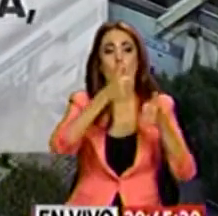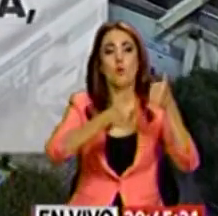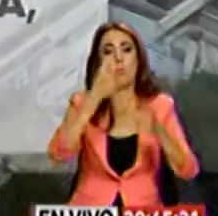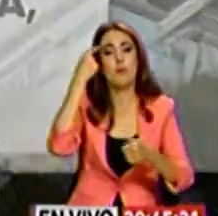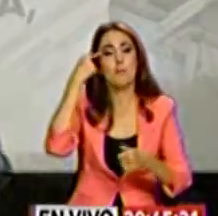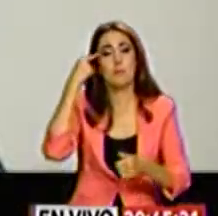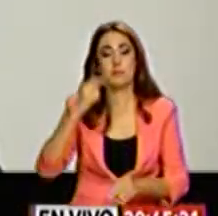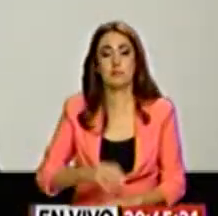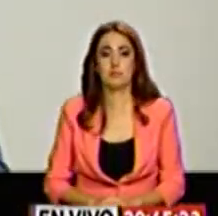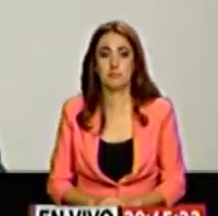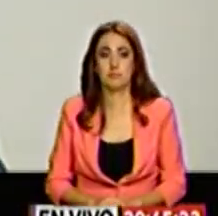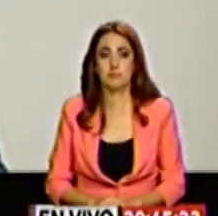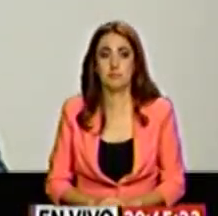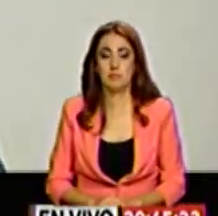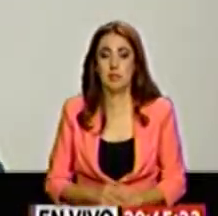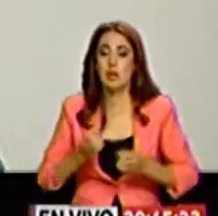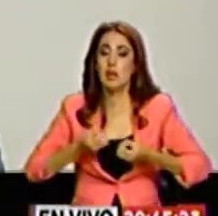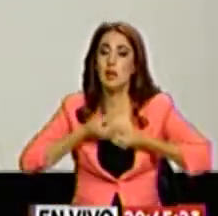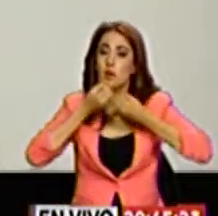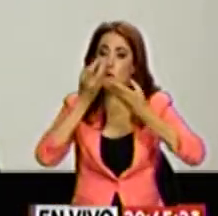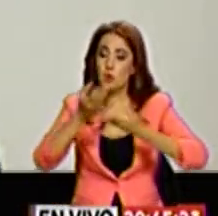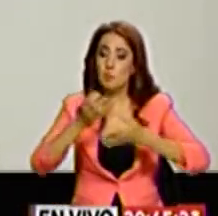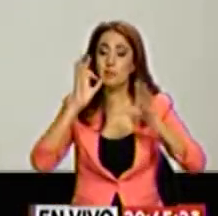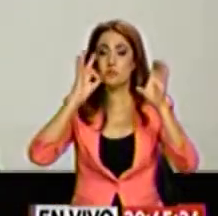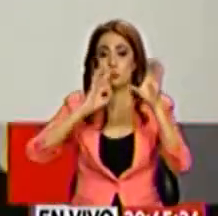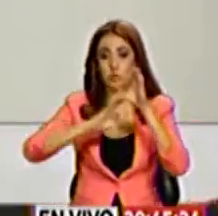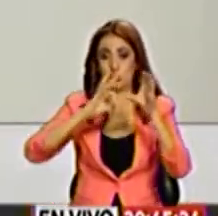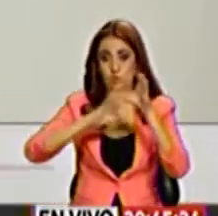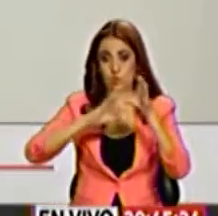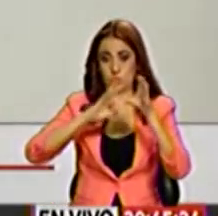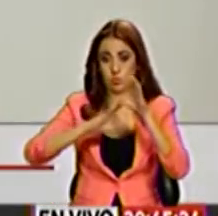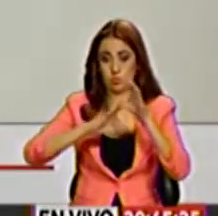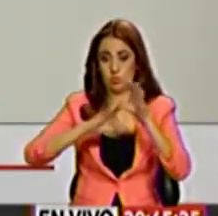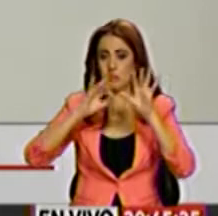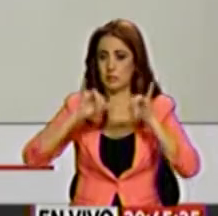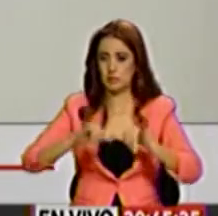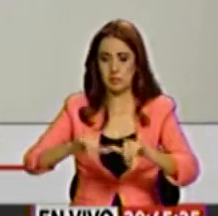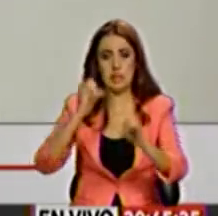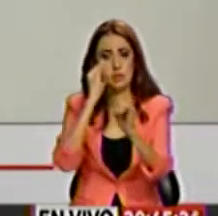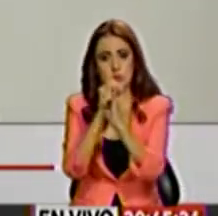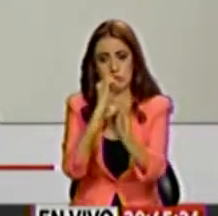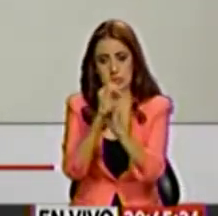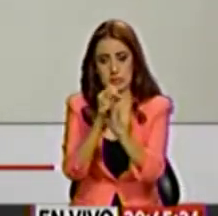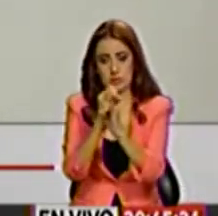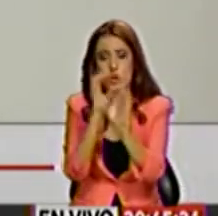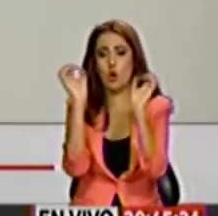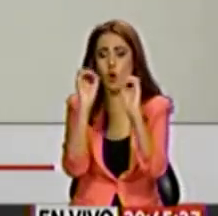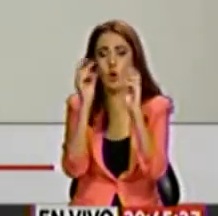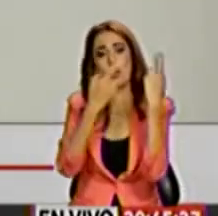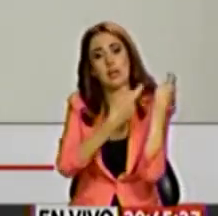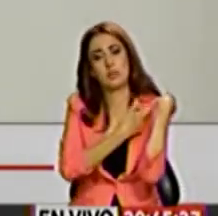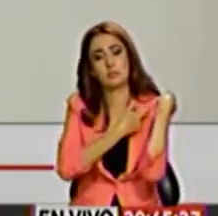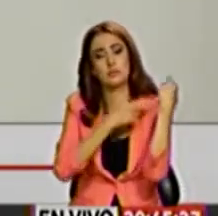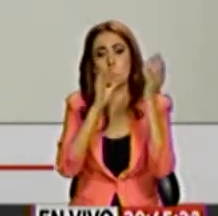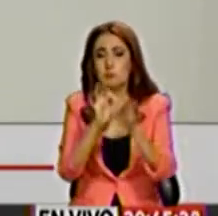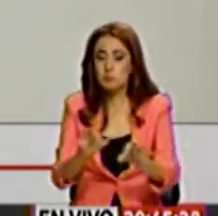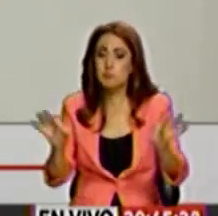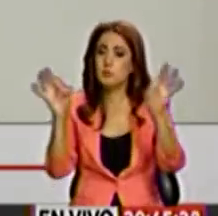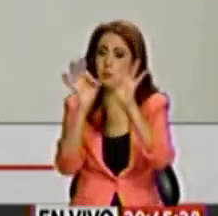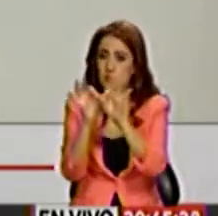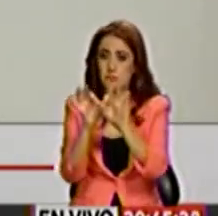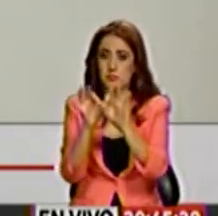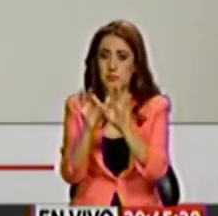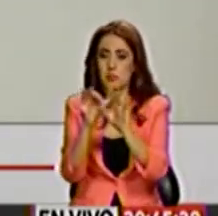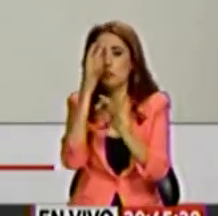criterio? Contarles, ciudadanos y ciudadanas, que el Consejo de Participación Ciudadana es la institución o la función del Estado más importante y que